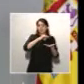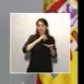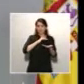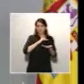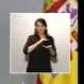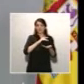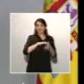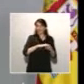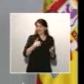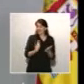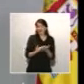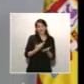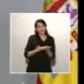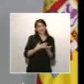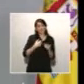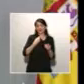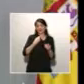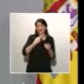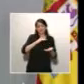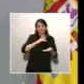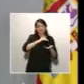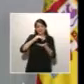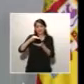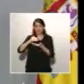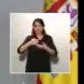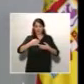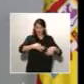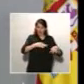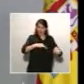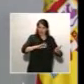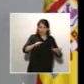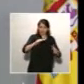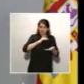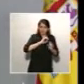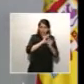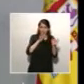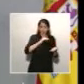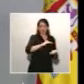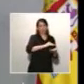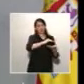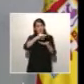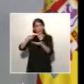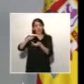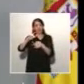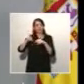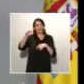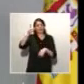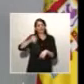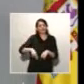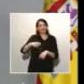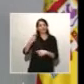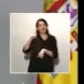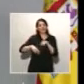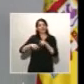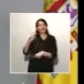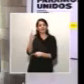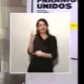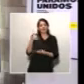suministro regular y suministro que sepamos que va a dar cobertura a las necesidades que hemos planificado.